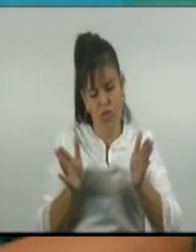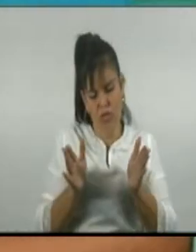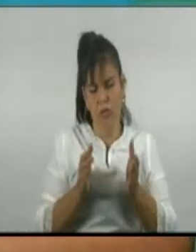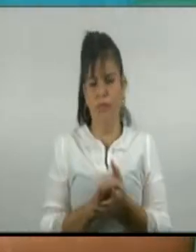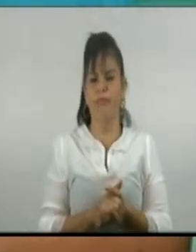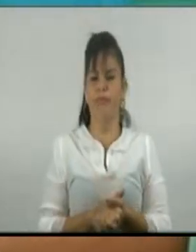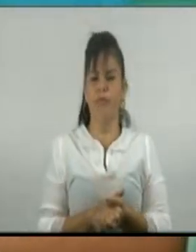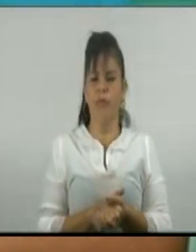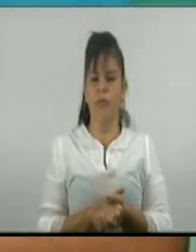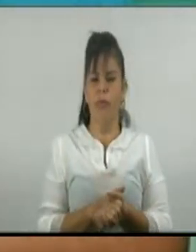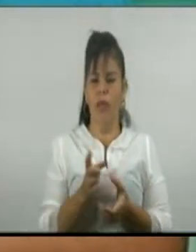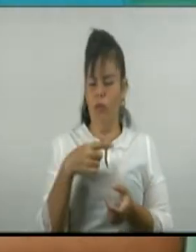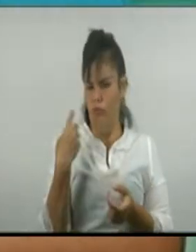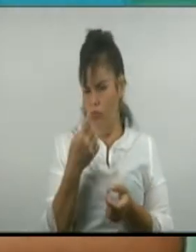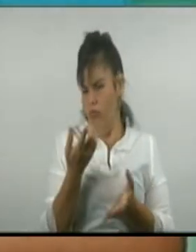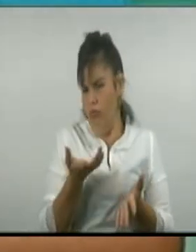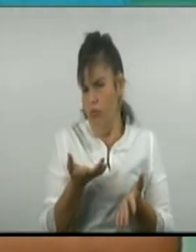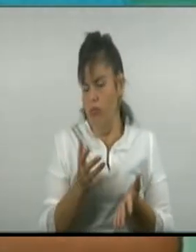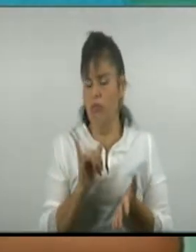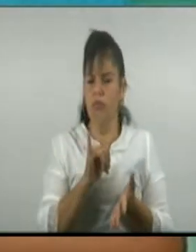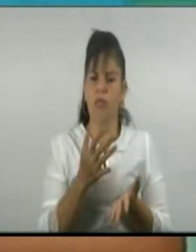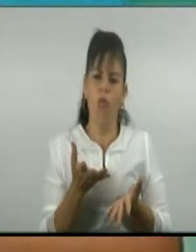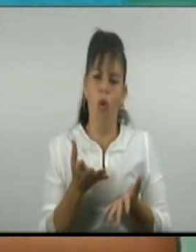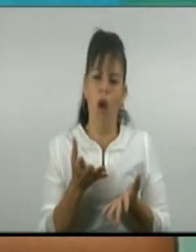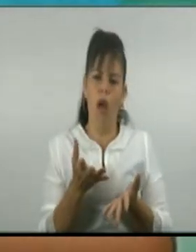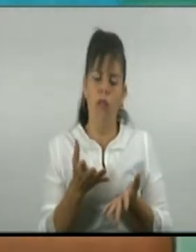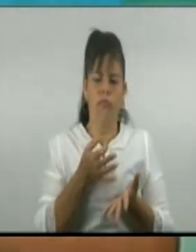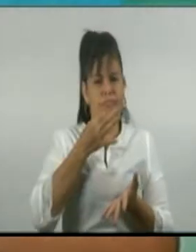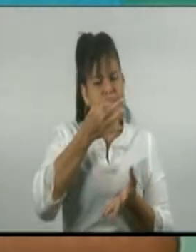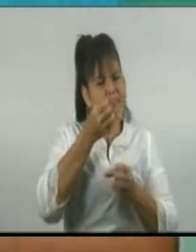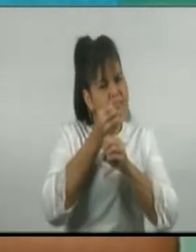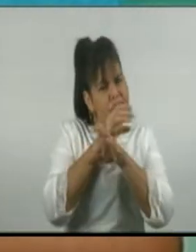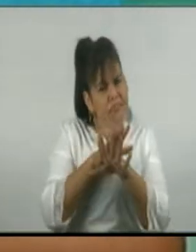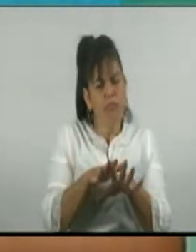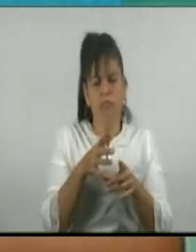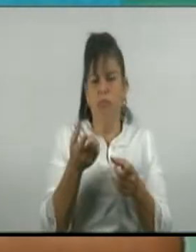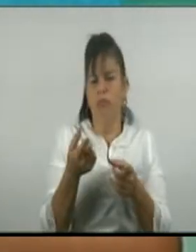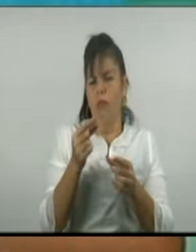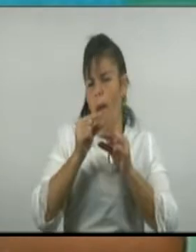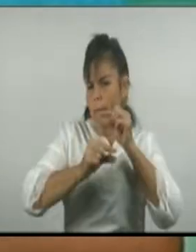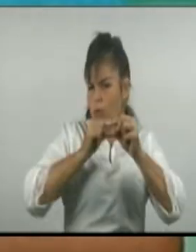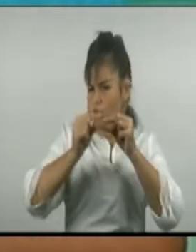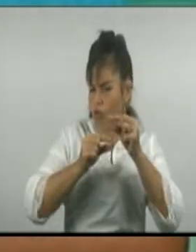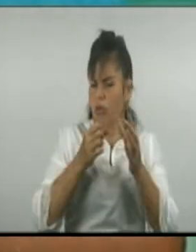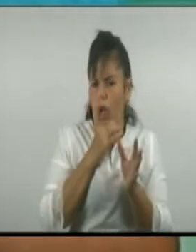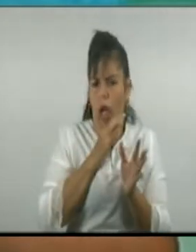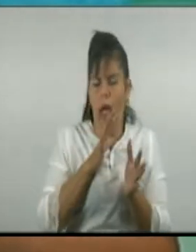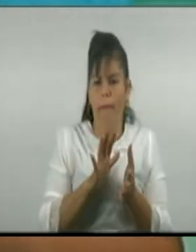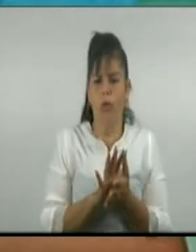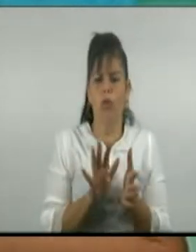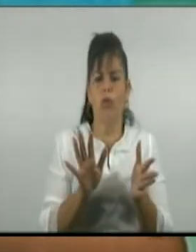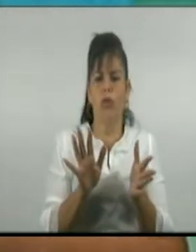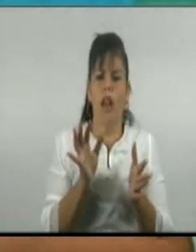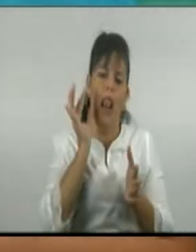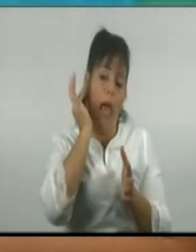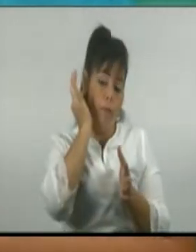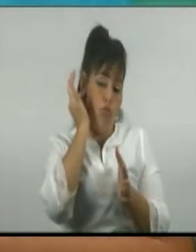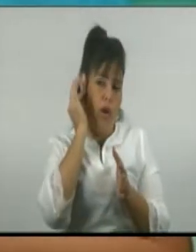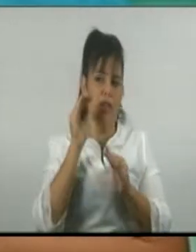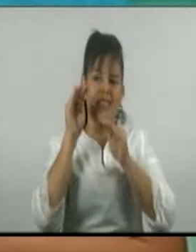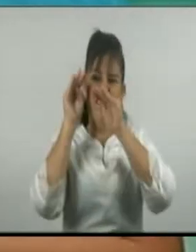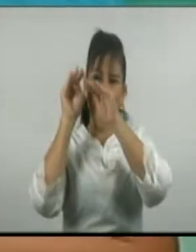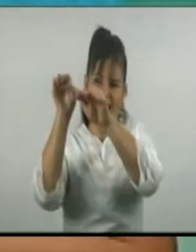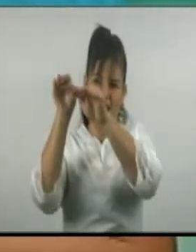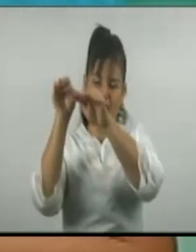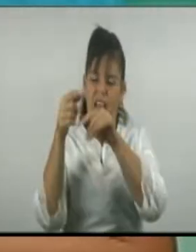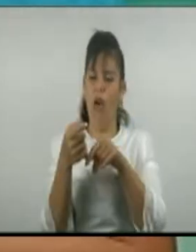poco de esclarecimiento en este proceso porque diga la mujer e ingresa al hospital